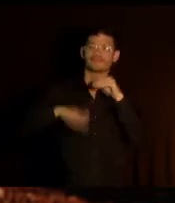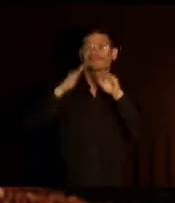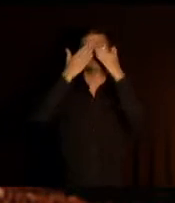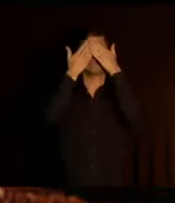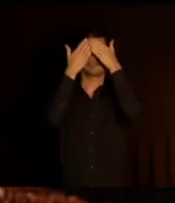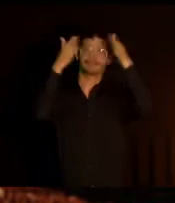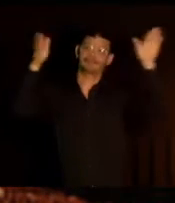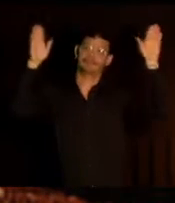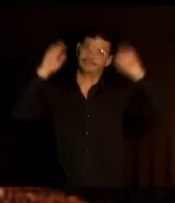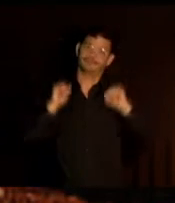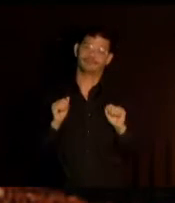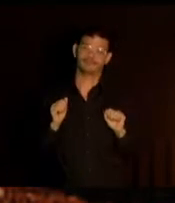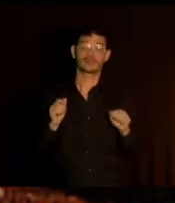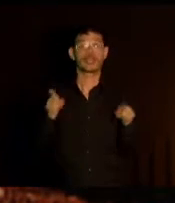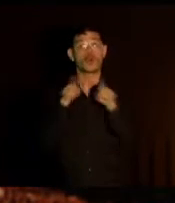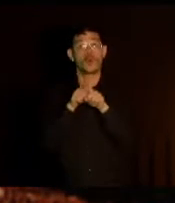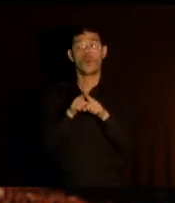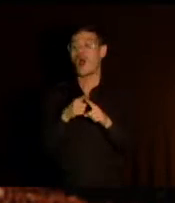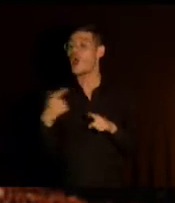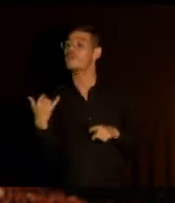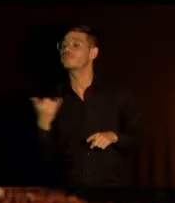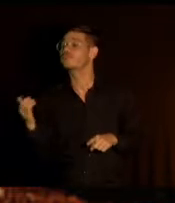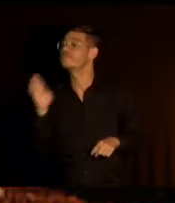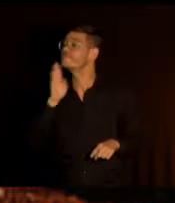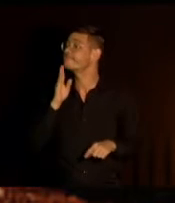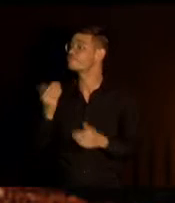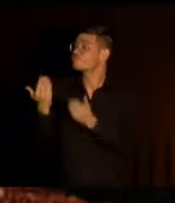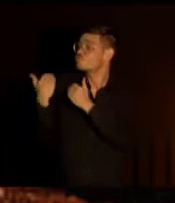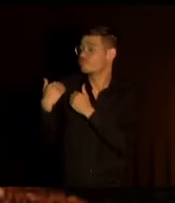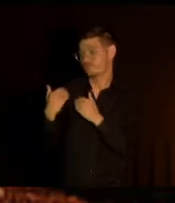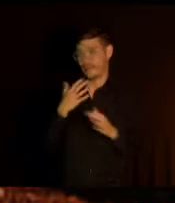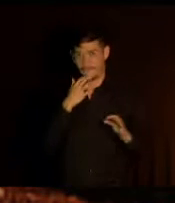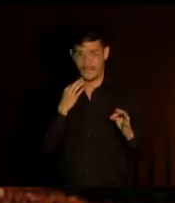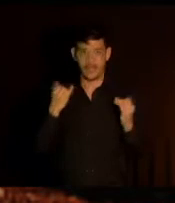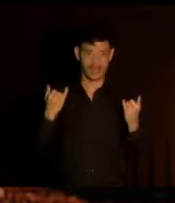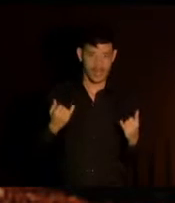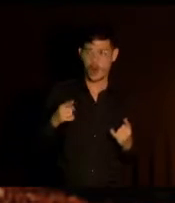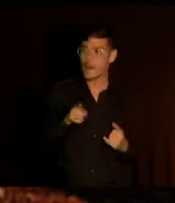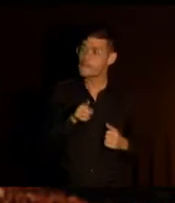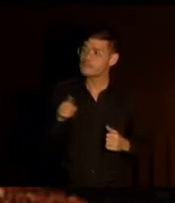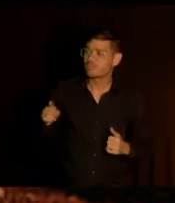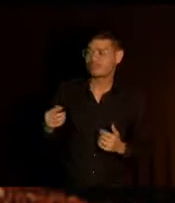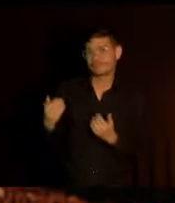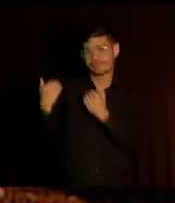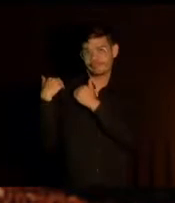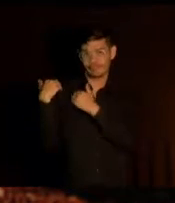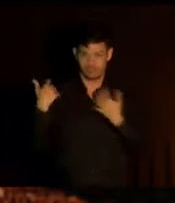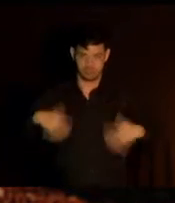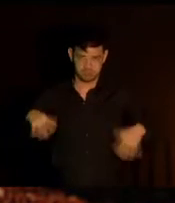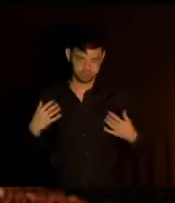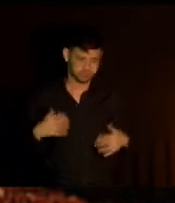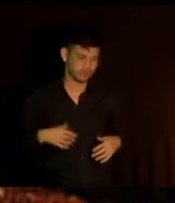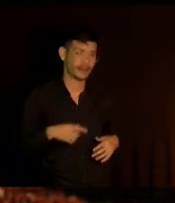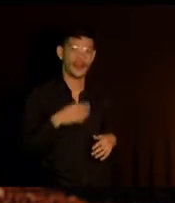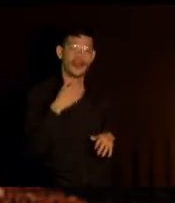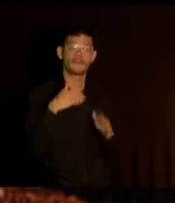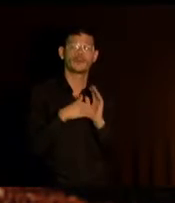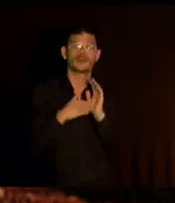tendríamos dolientes, porque en este momento hay dolientes que han sacado con las uñas deportes como lo es el